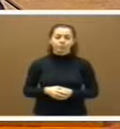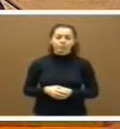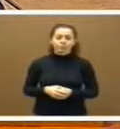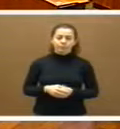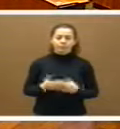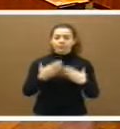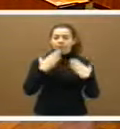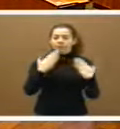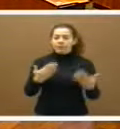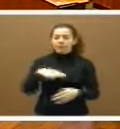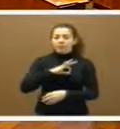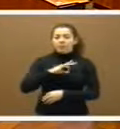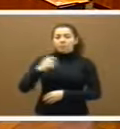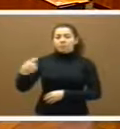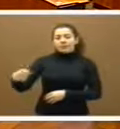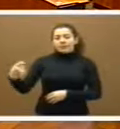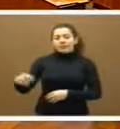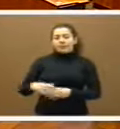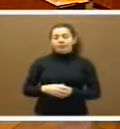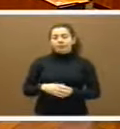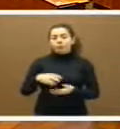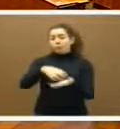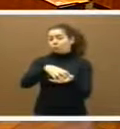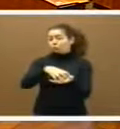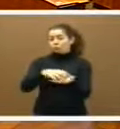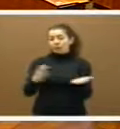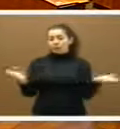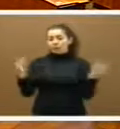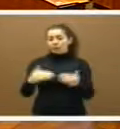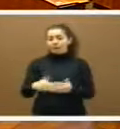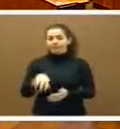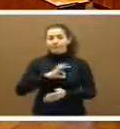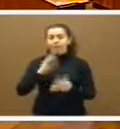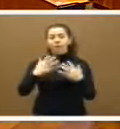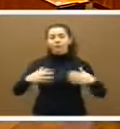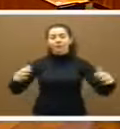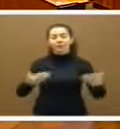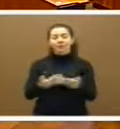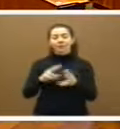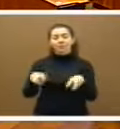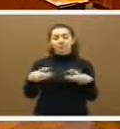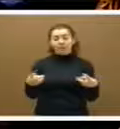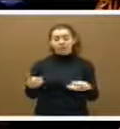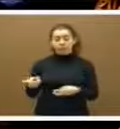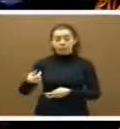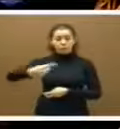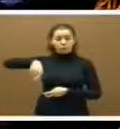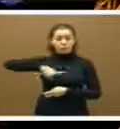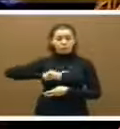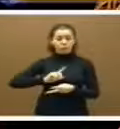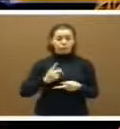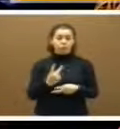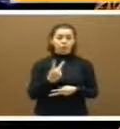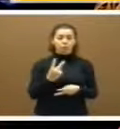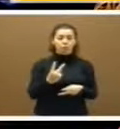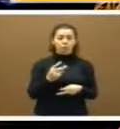Muchas gracias, señor presidente. Sin dudas, señorías, esta es la enmienda, esta enmienda conjunta que presentamos el Prescres,